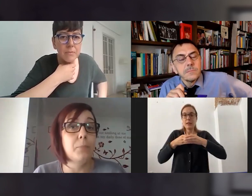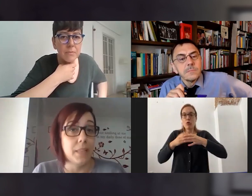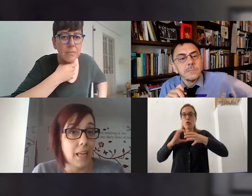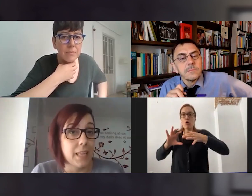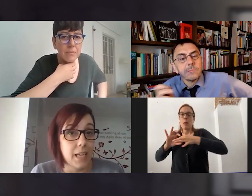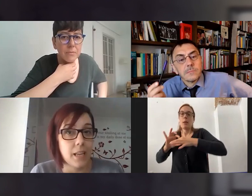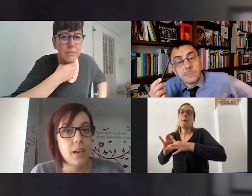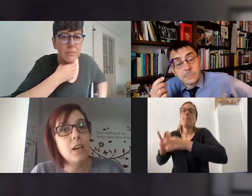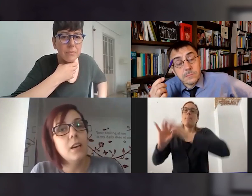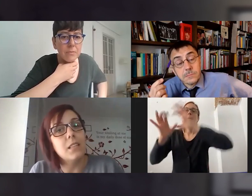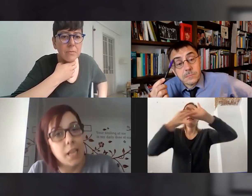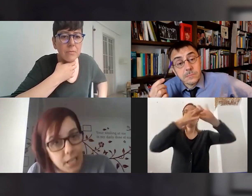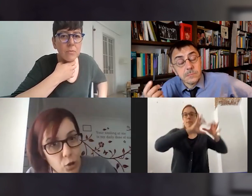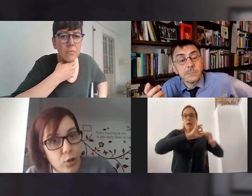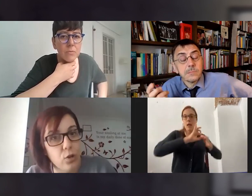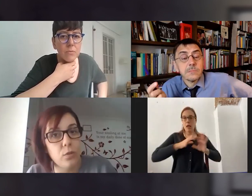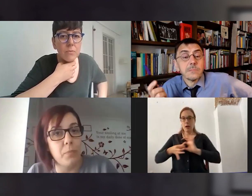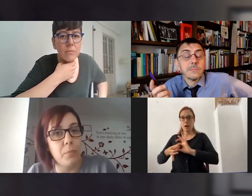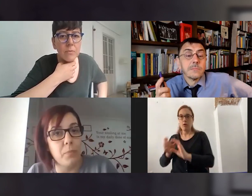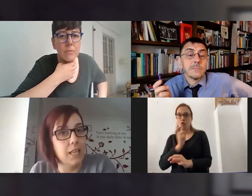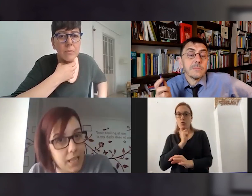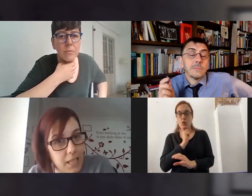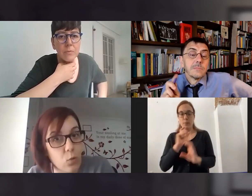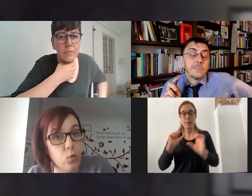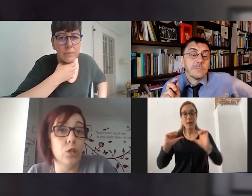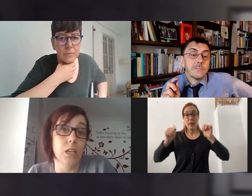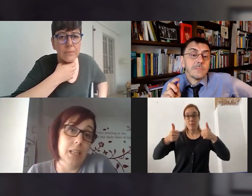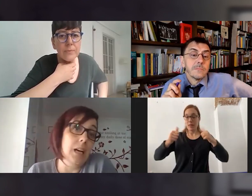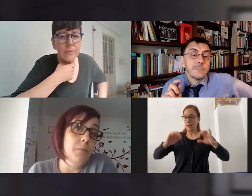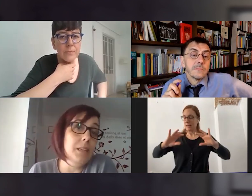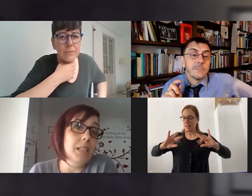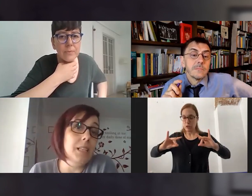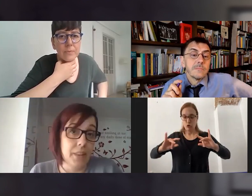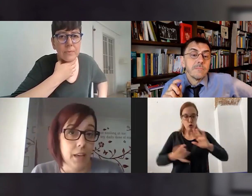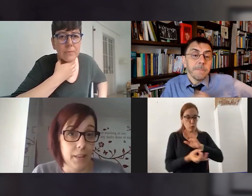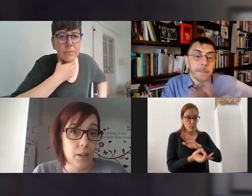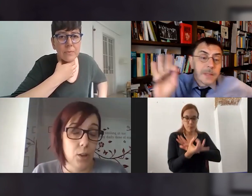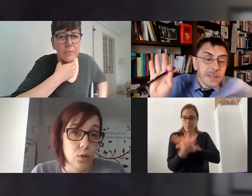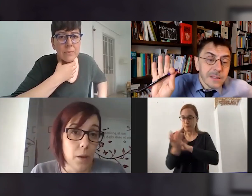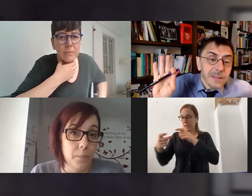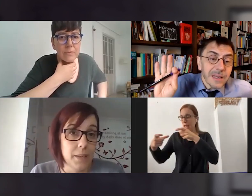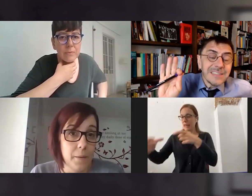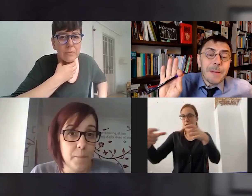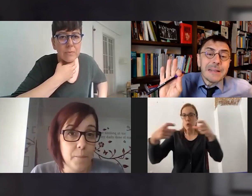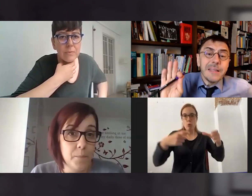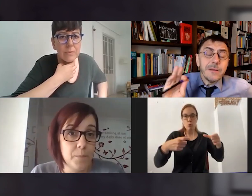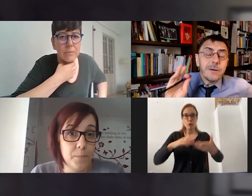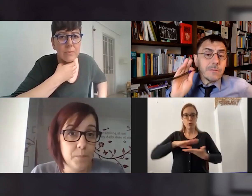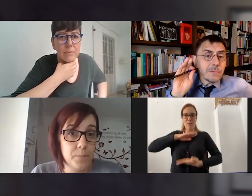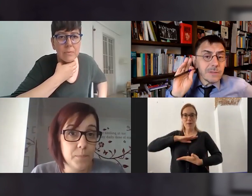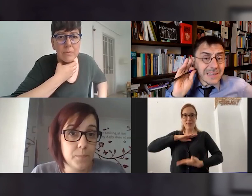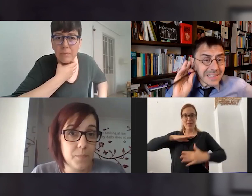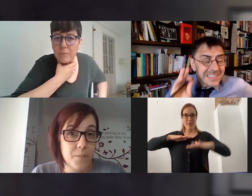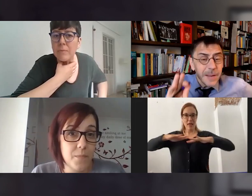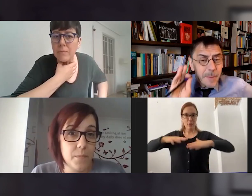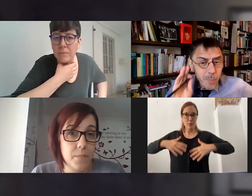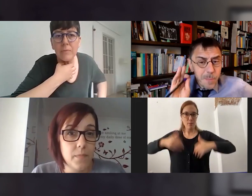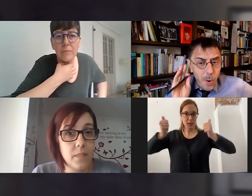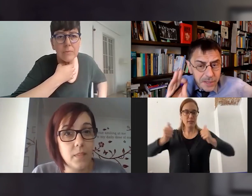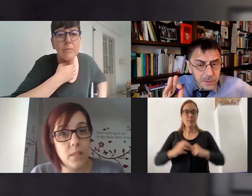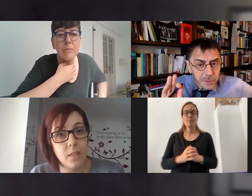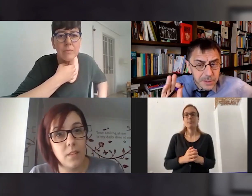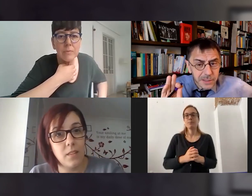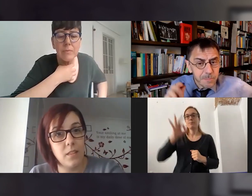imprescindible empezar a tener territorio, empezar a tener círculos y que tengan más capacidad de acción también. Este partido escribe